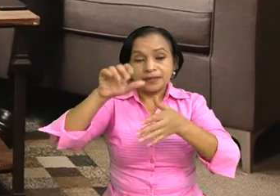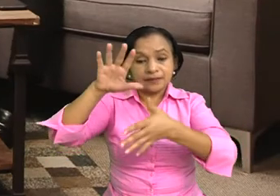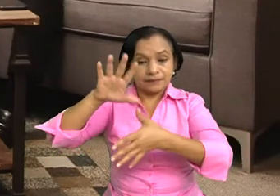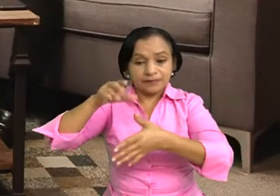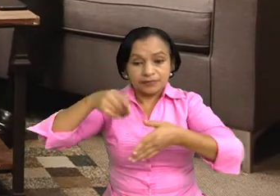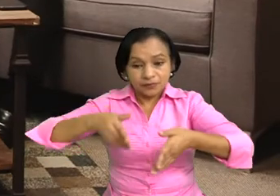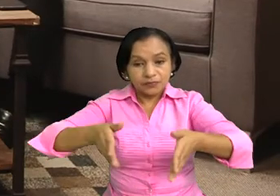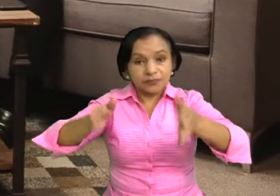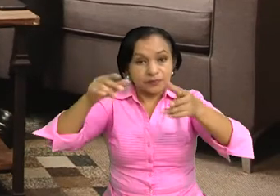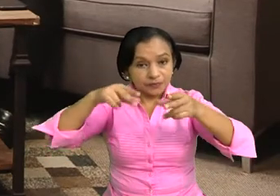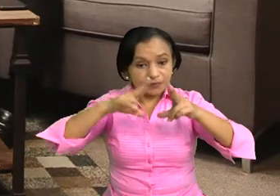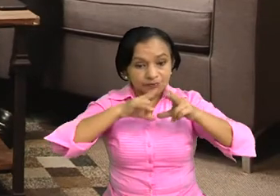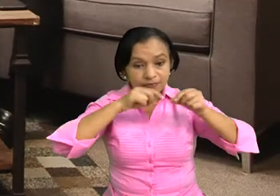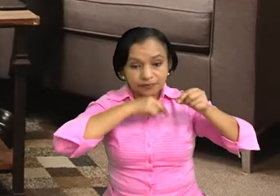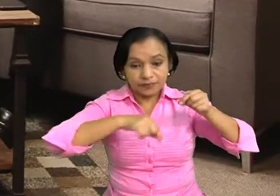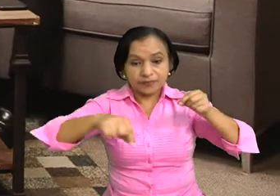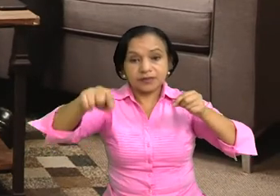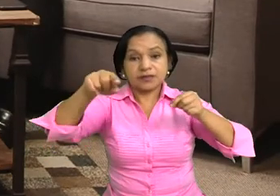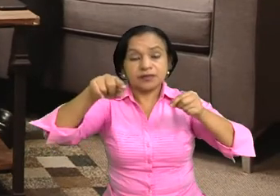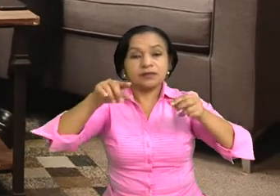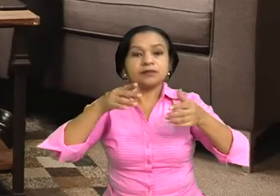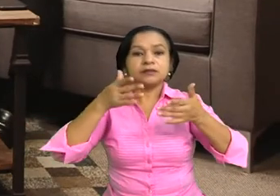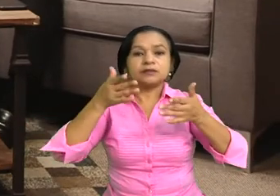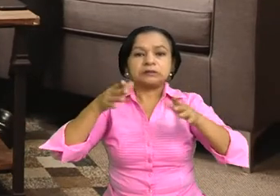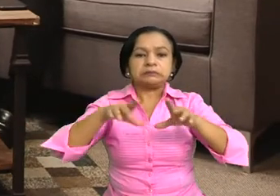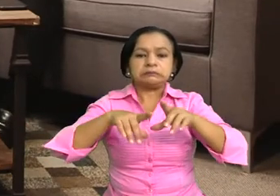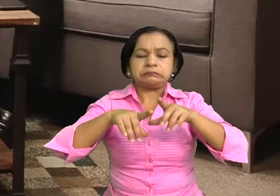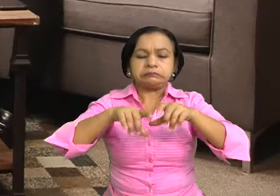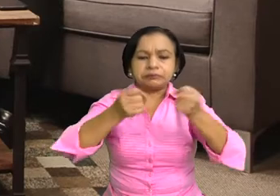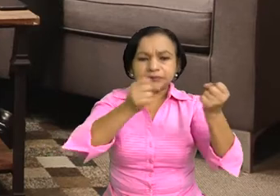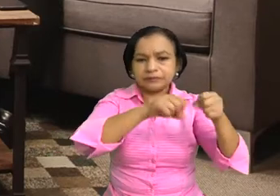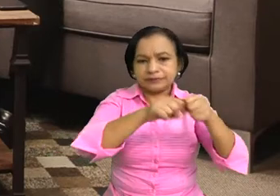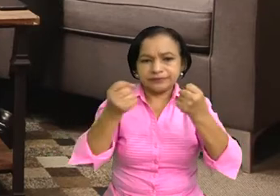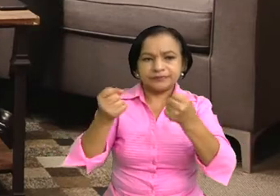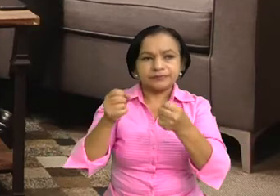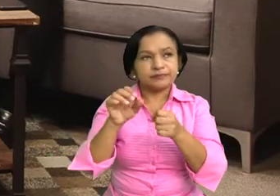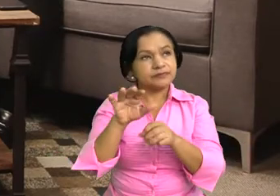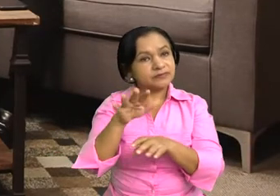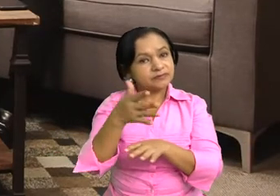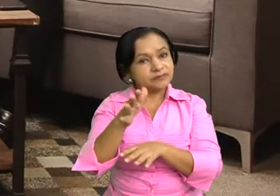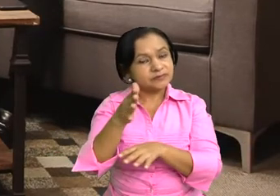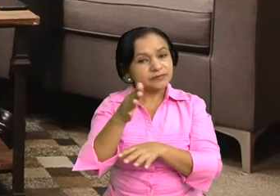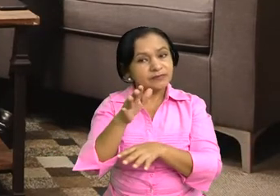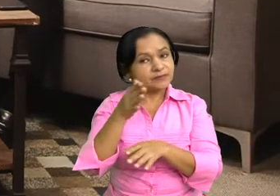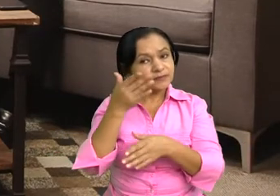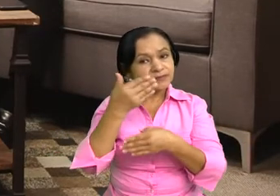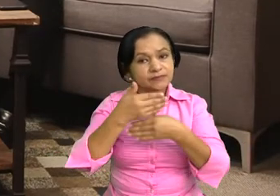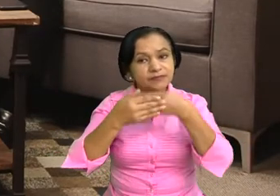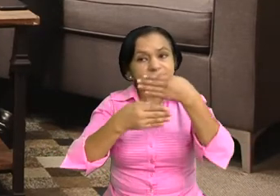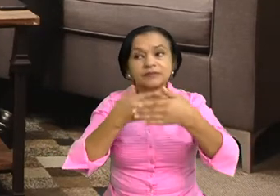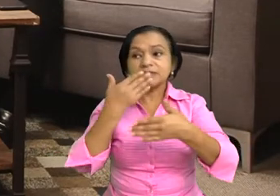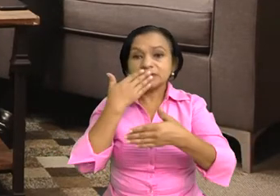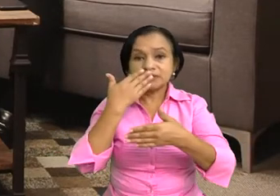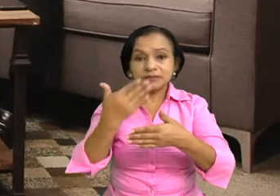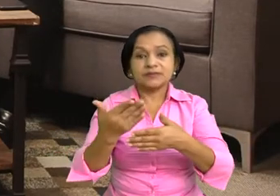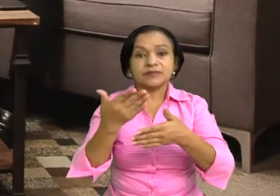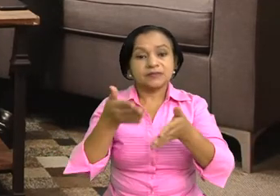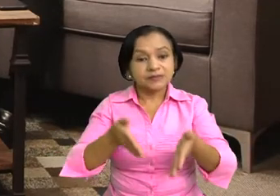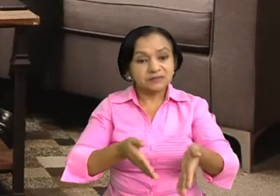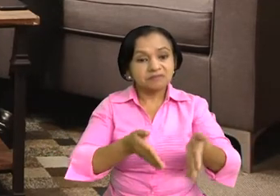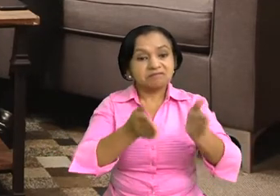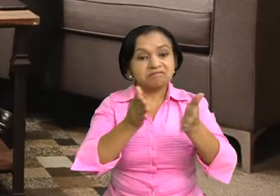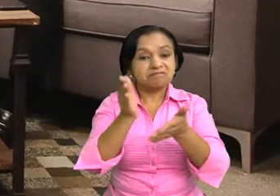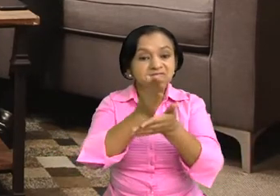Solamente unos 600 kilómetros de esa infraestructura heredada estaban en buen estado.